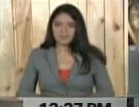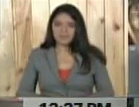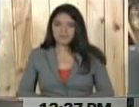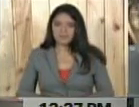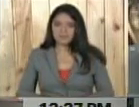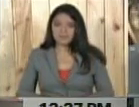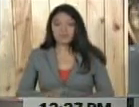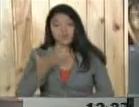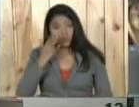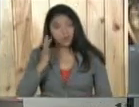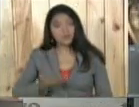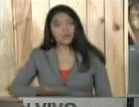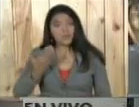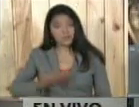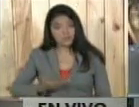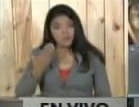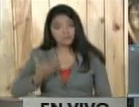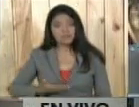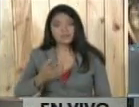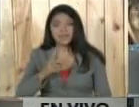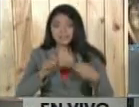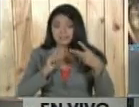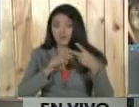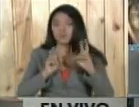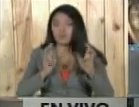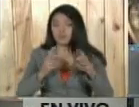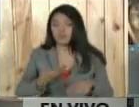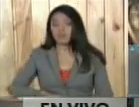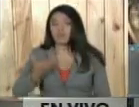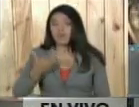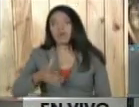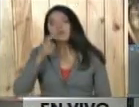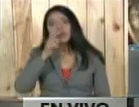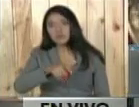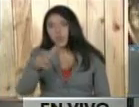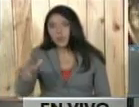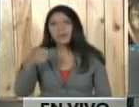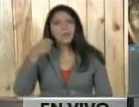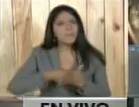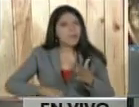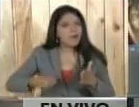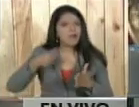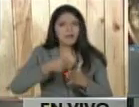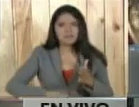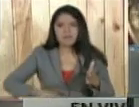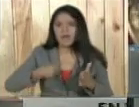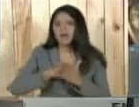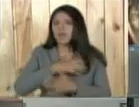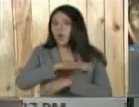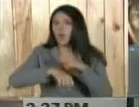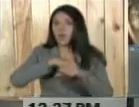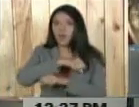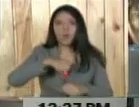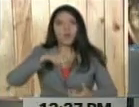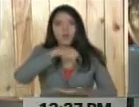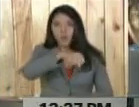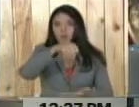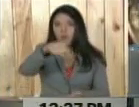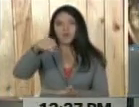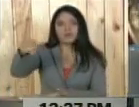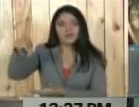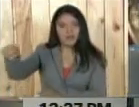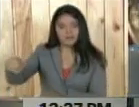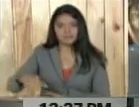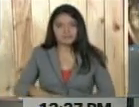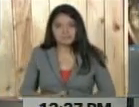creo, de mucha importancia, donde nuestro pueblo está dando una gran batalla a través de los CLAP, Comités Locales de Abastecimiento y